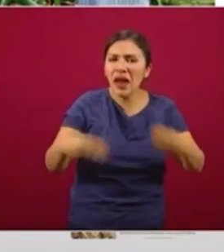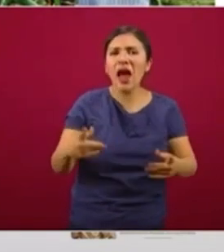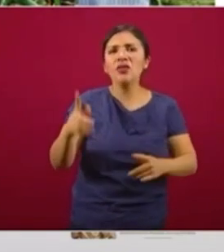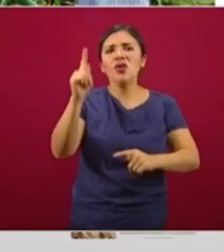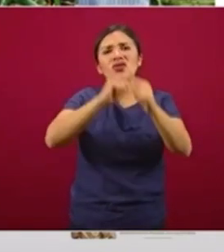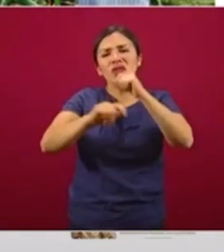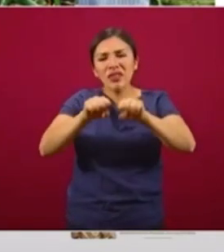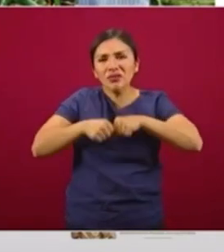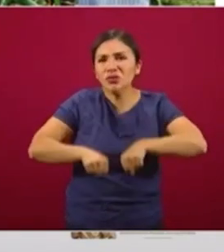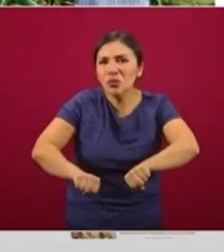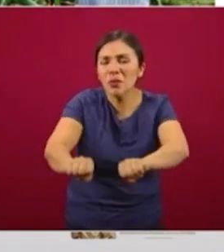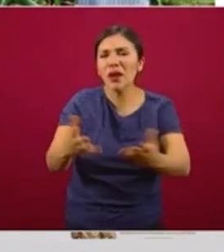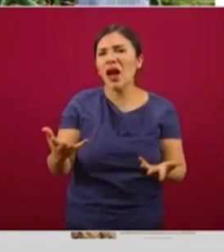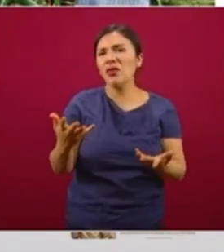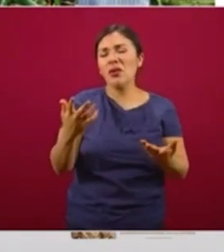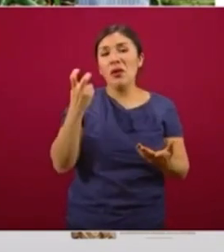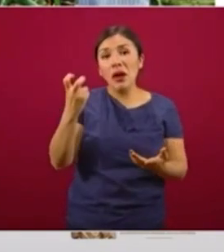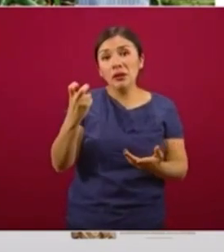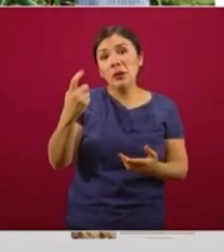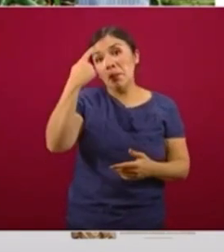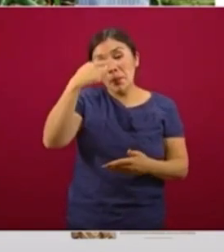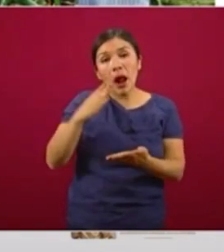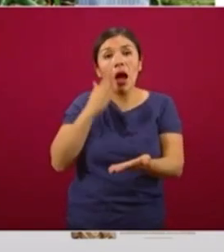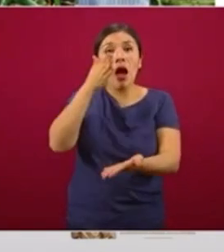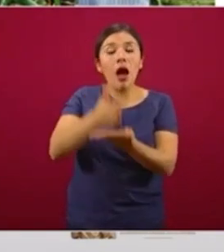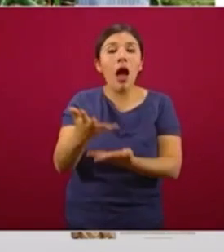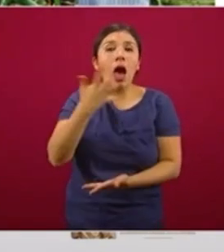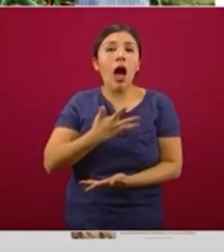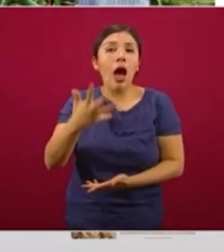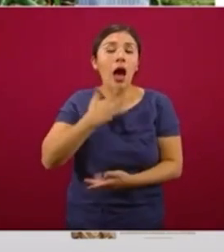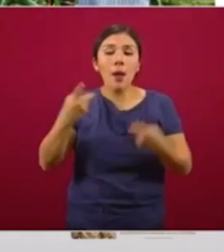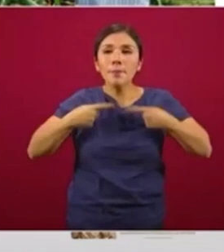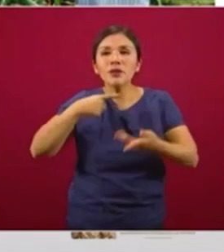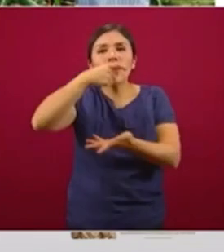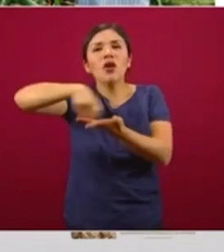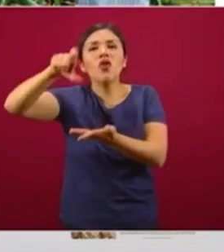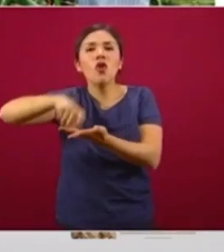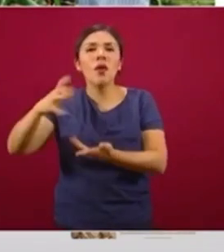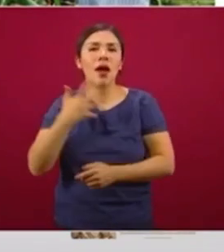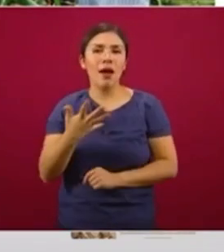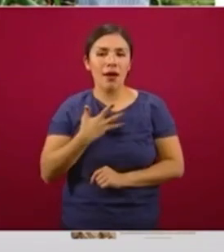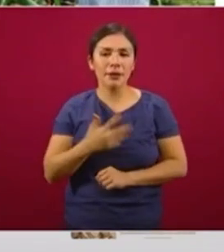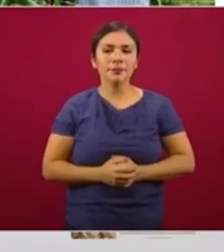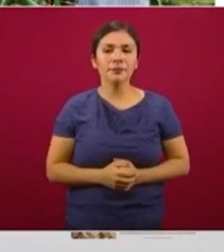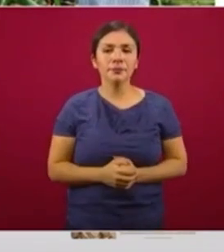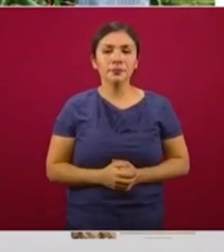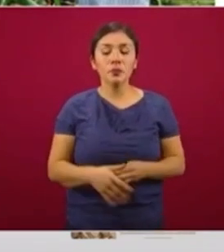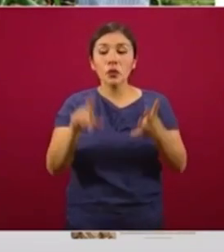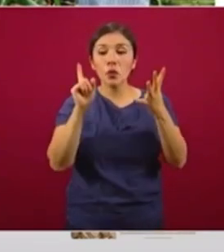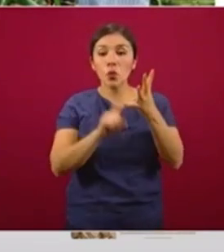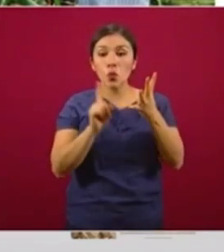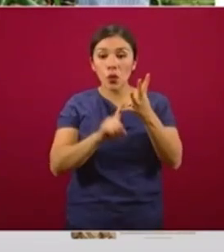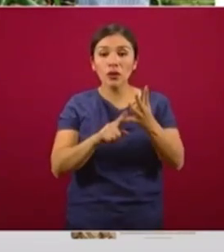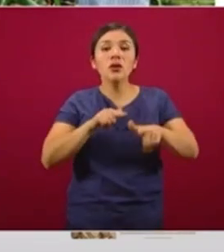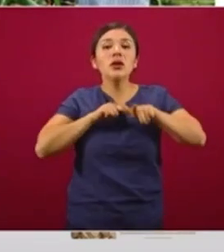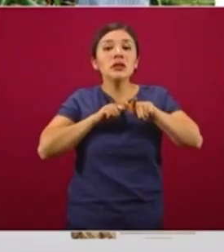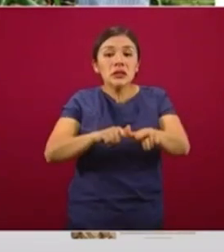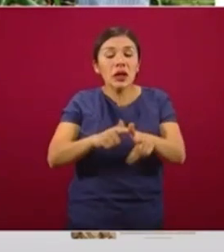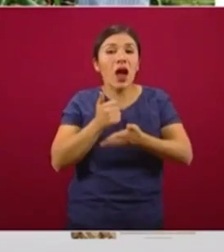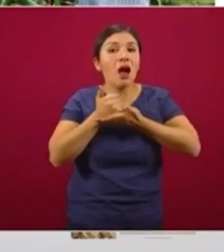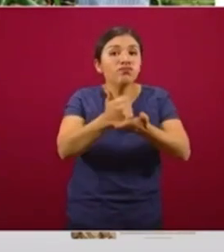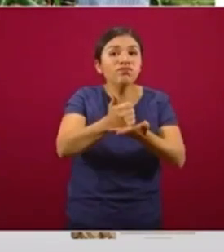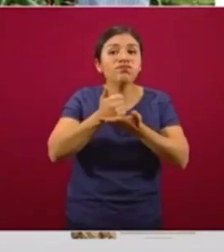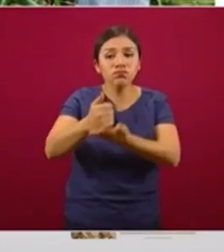finalmente lleguen a final de cuentas al consumidor. Coadyuvar para mantener la distribución y el consumo de